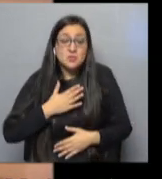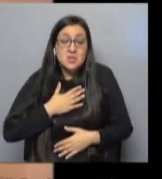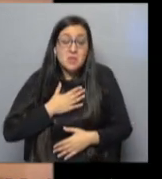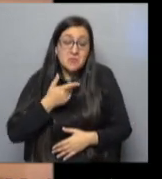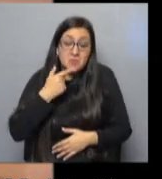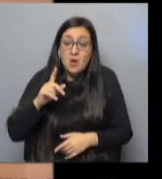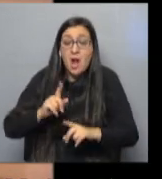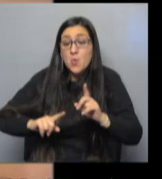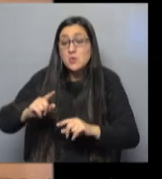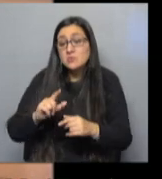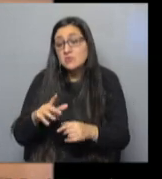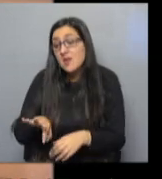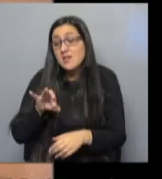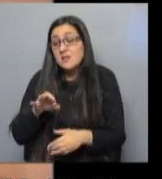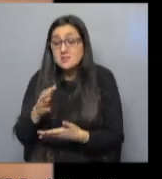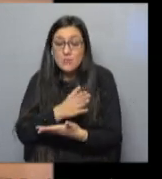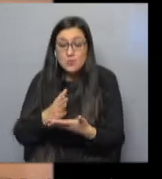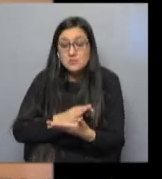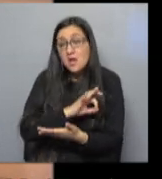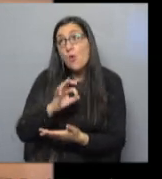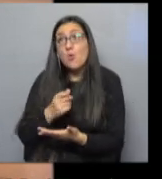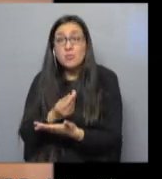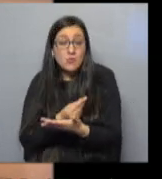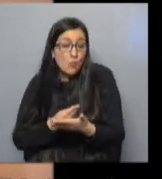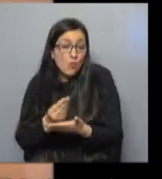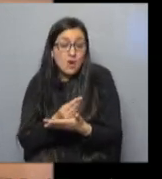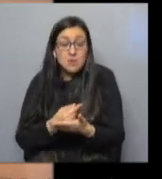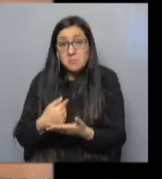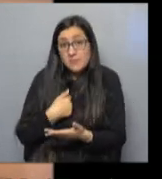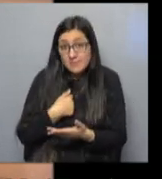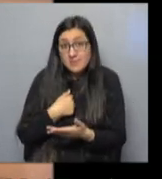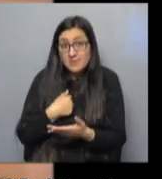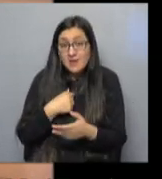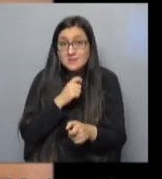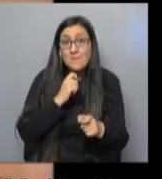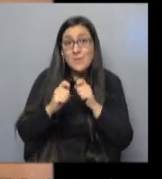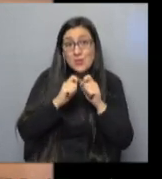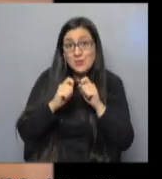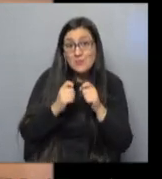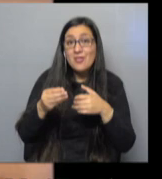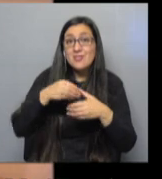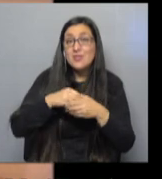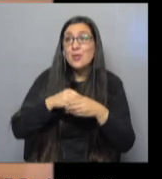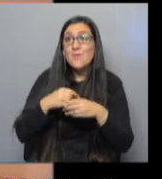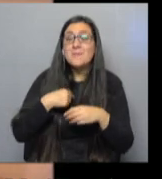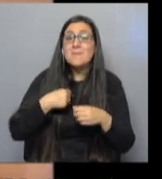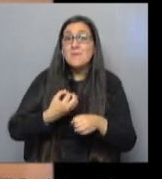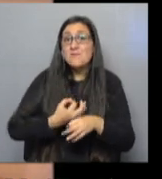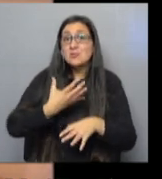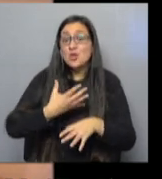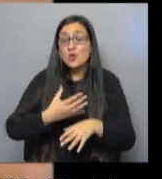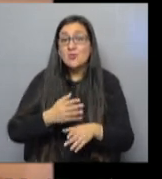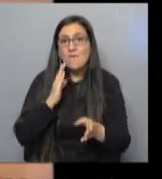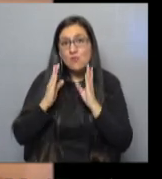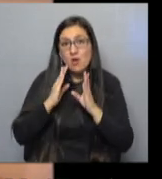o qué sé yo o dibujar para mí fue eso dentro de mí mi profesión con lo que más o menos